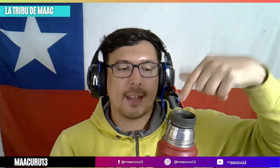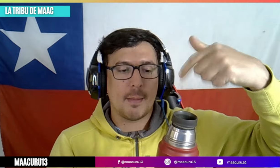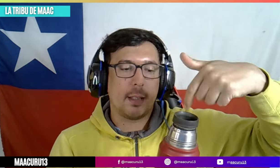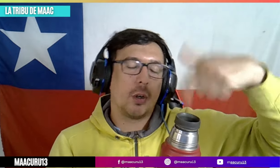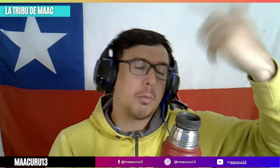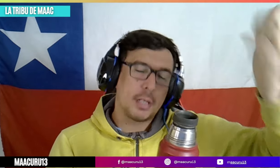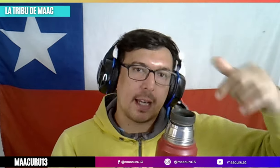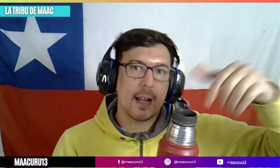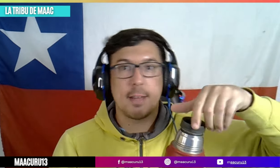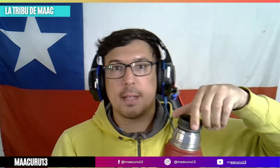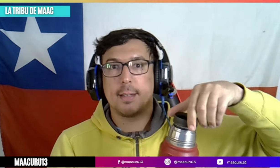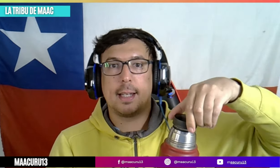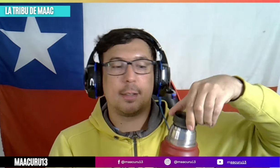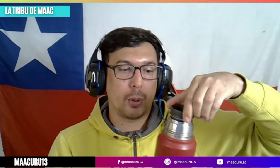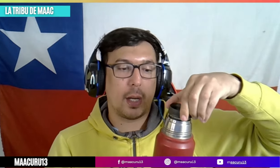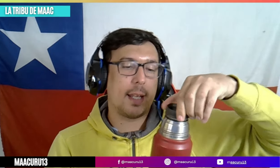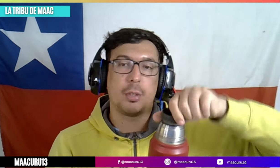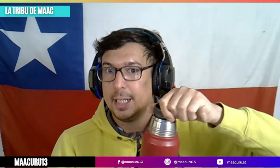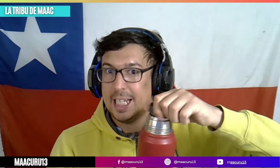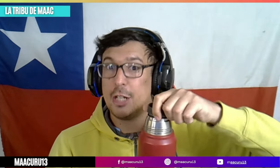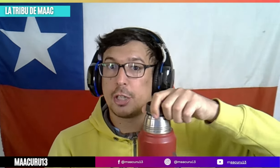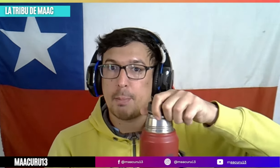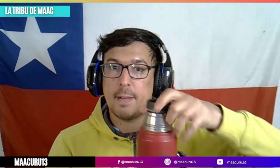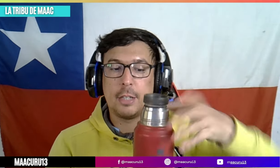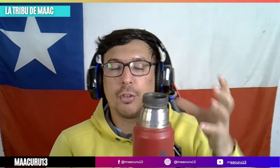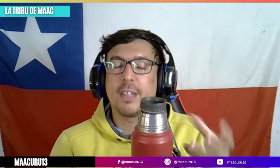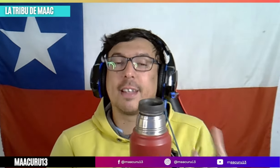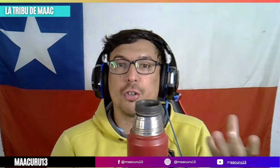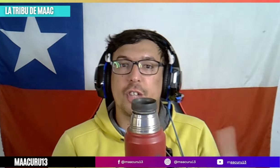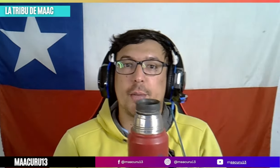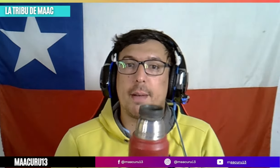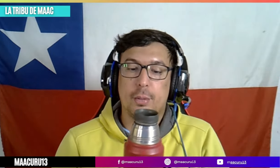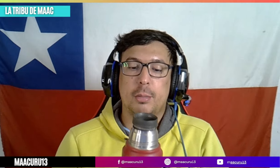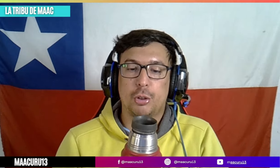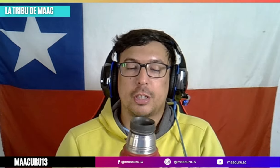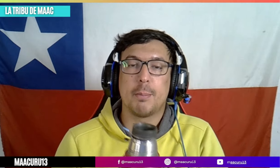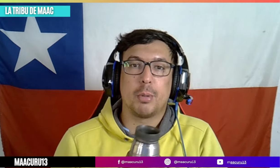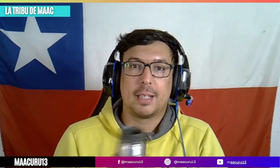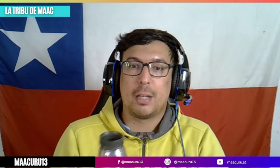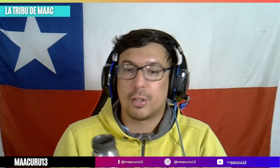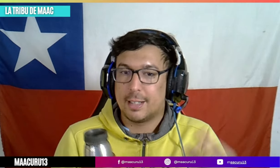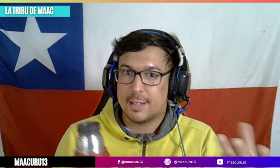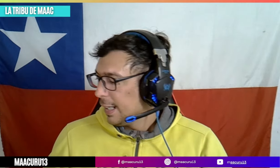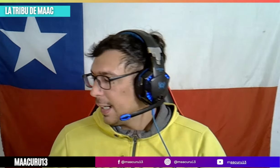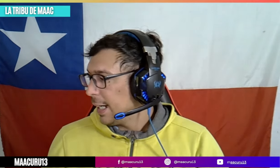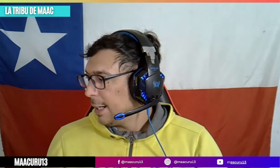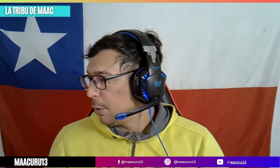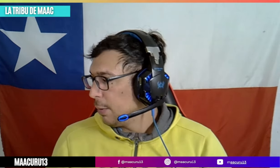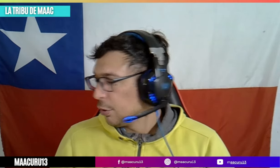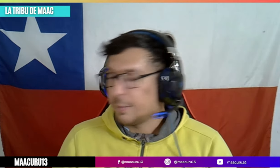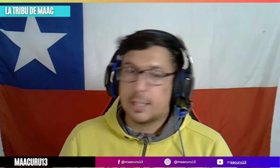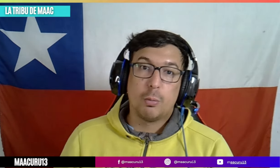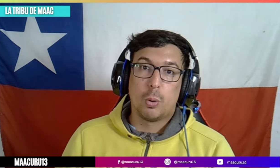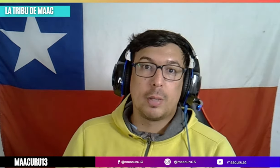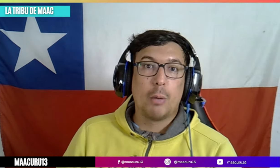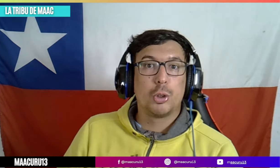el semen, o ponían el semen del toro acá adentro y lo tapaban, entonces se conservaba durante mucho tiempo el calor del semen. Pero bueno,